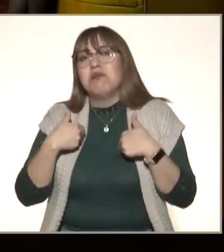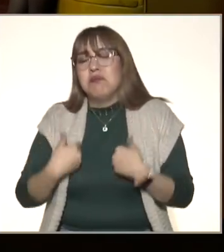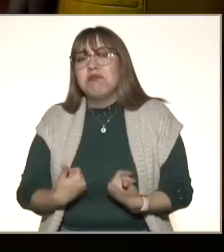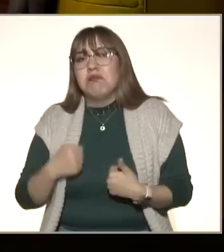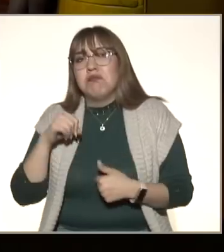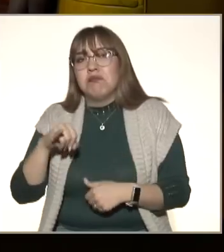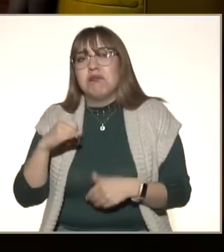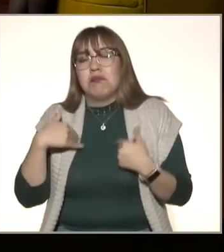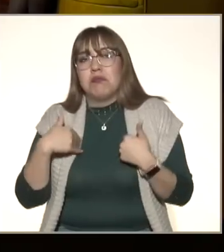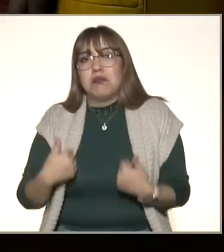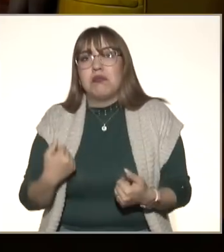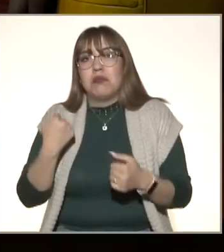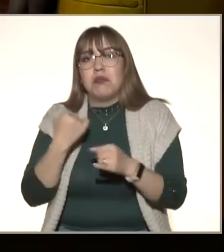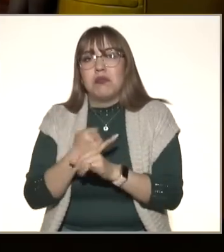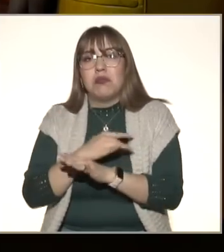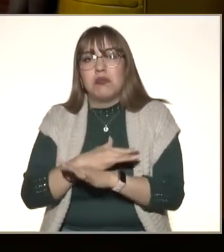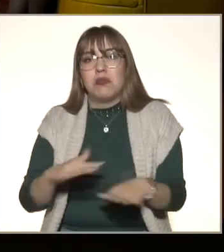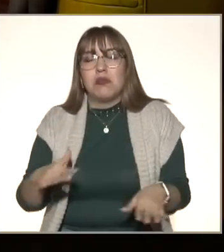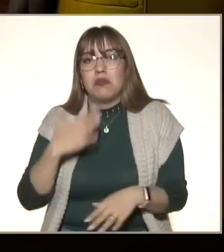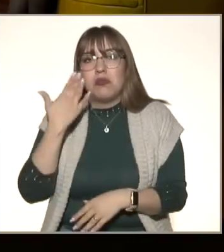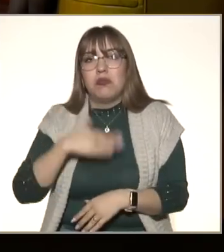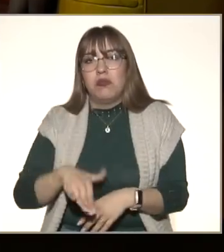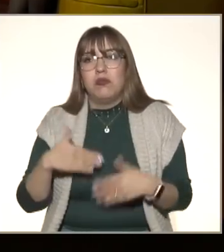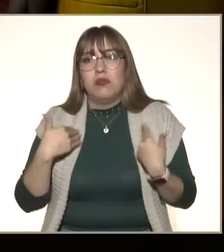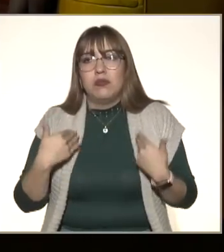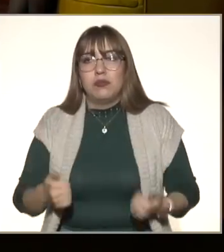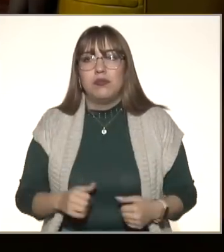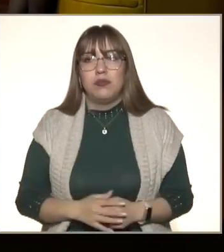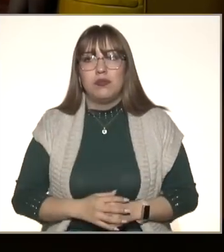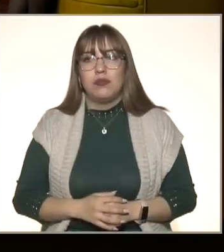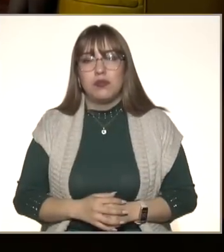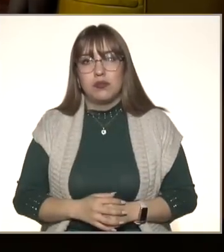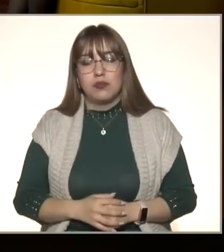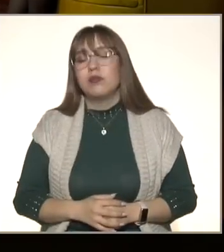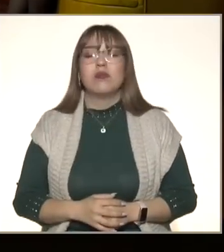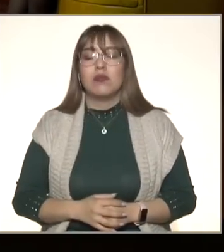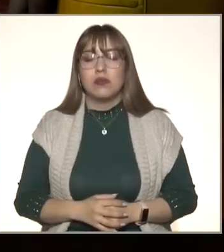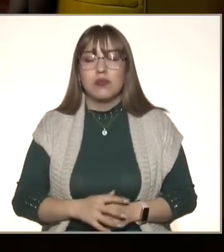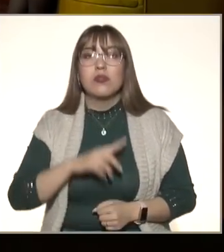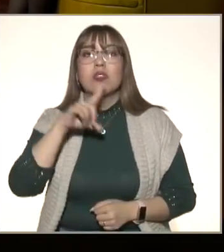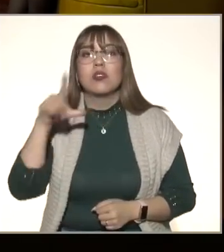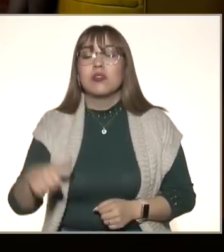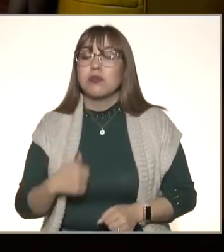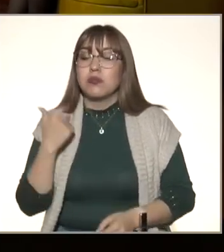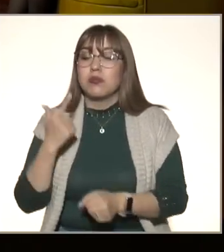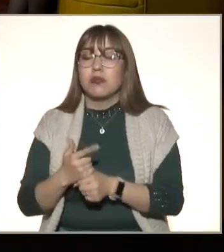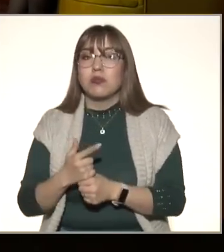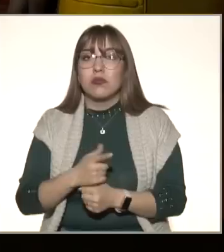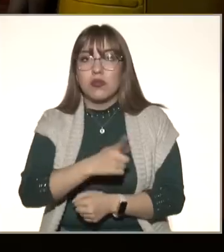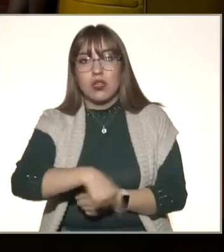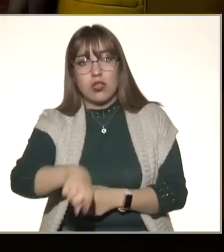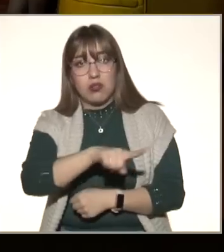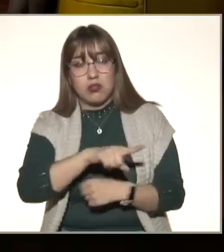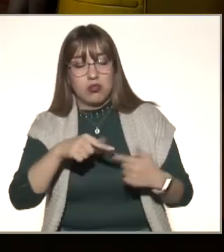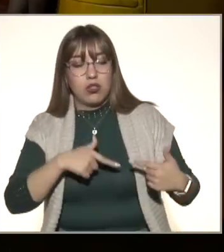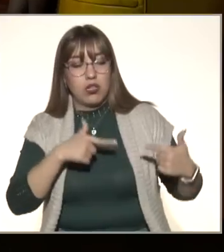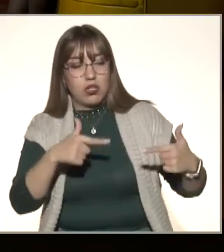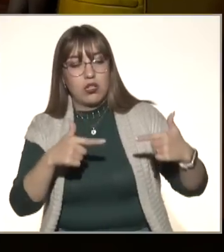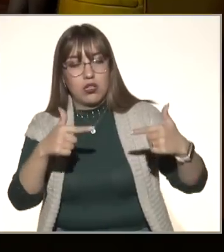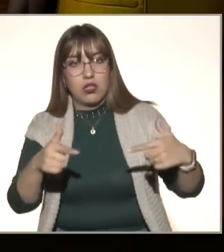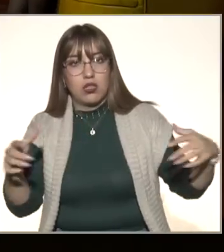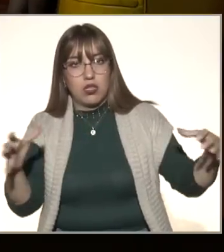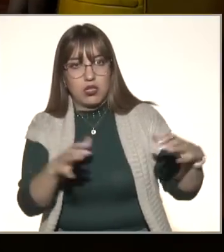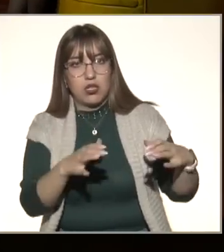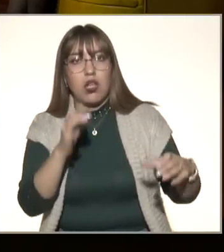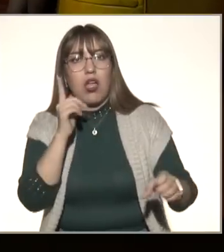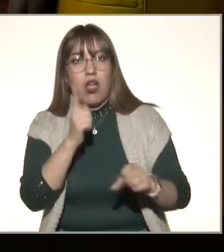pasando con nuestros progenitores y qué es lo que vamos a encontrar. Y ellos como generaciones más jóvenes, pues hay cosas que